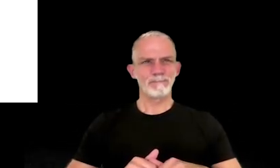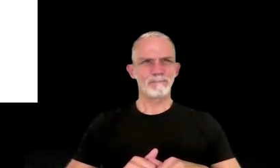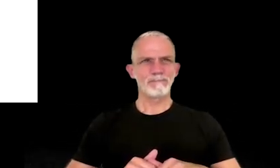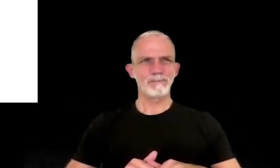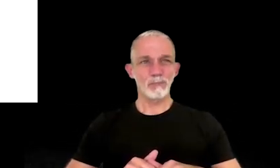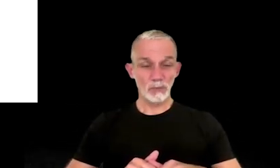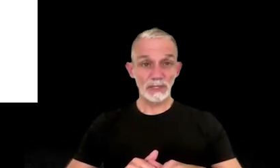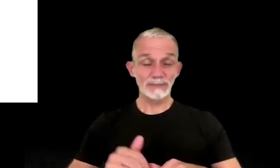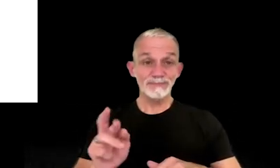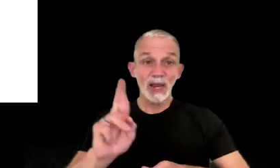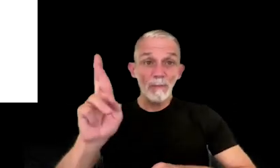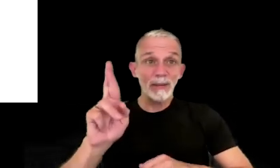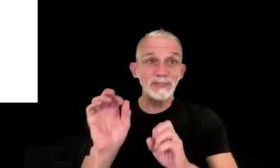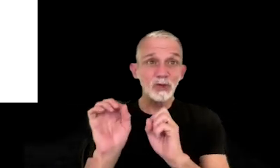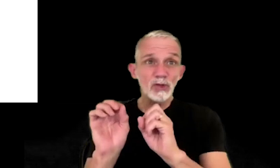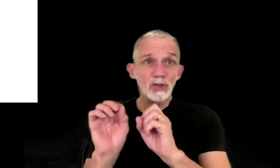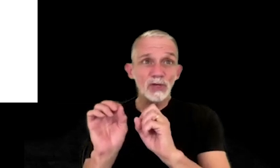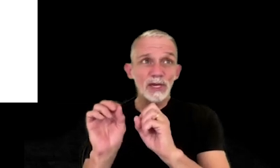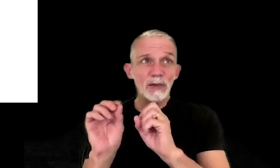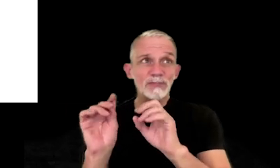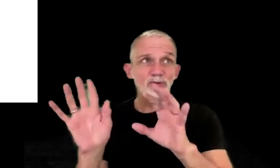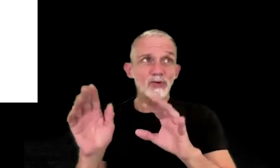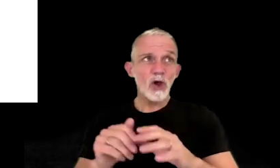El permiso de emisión,